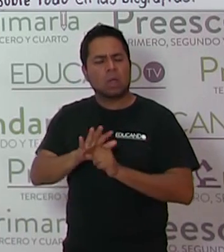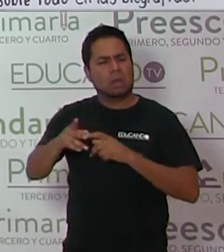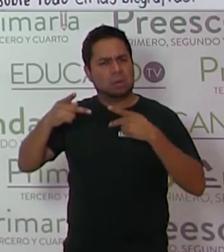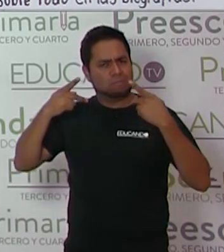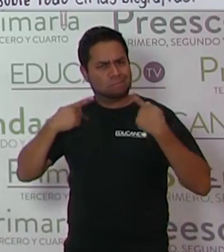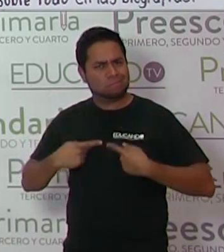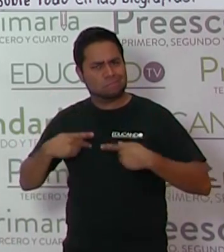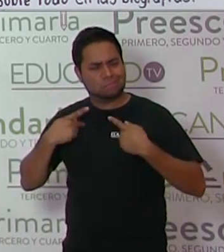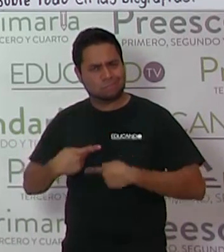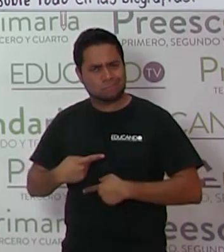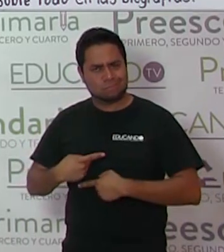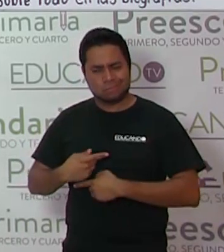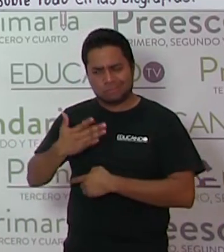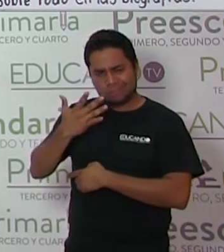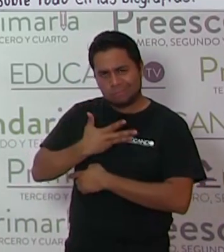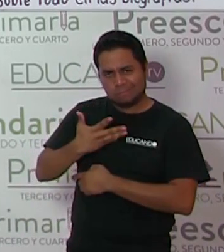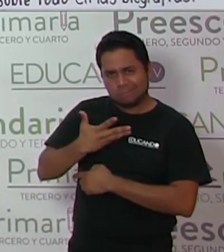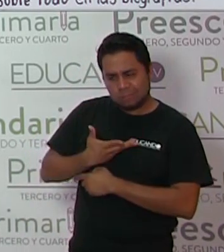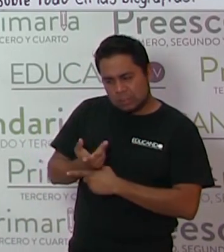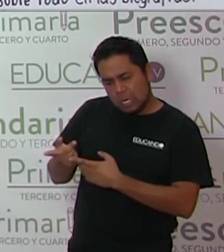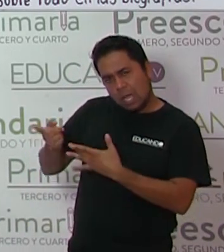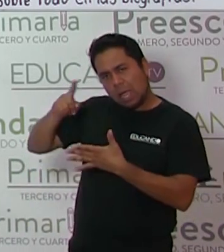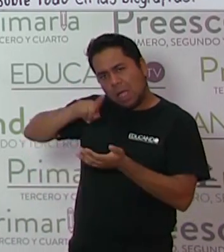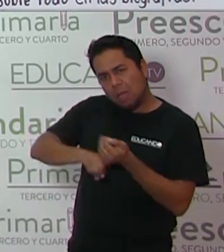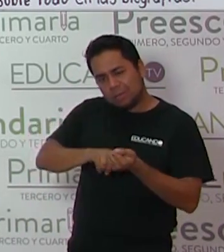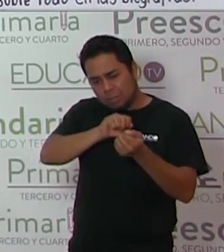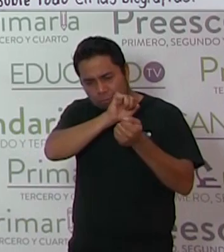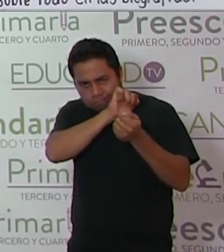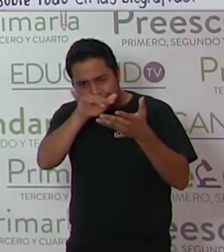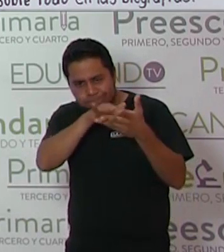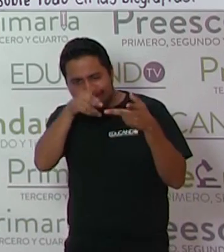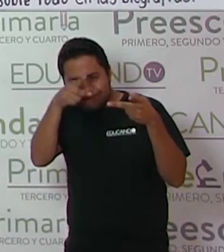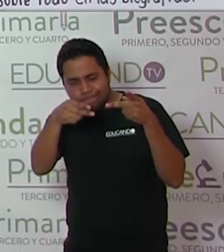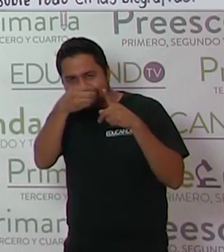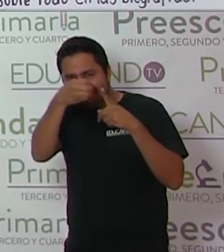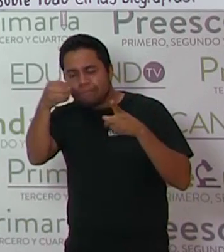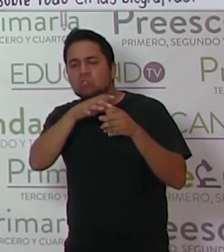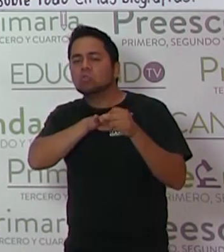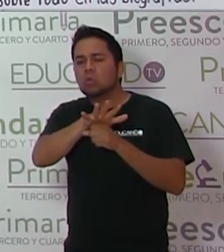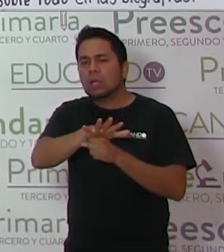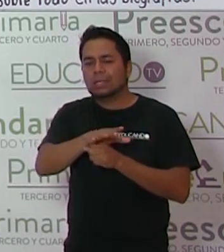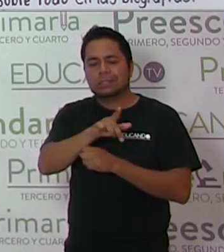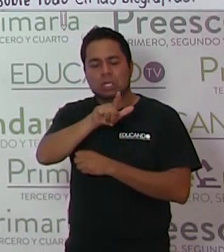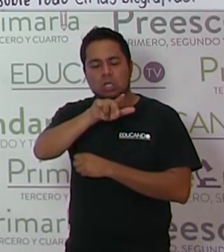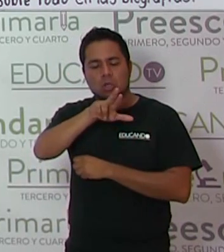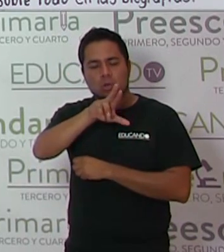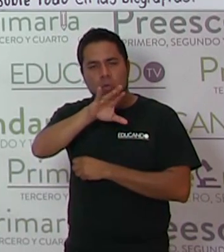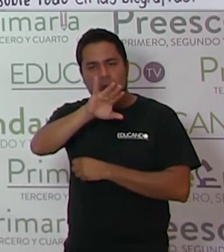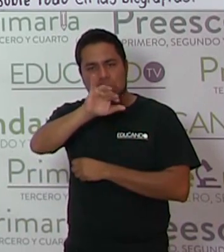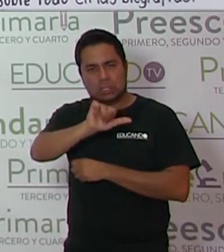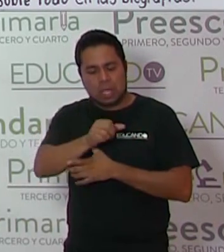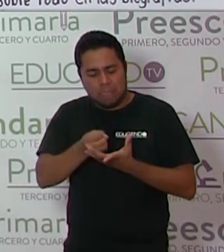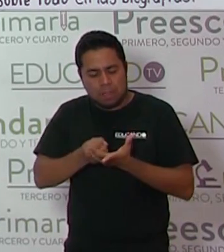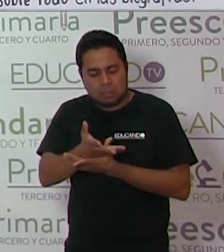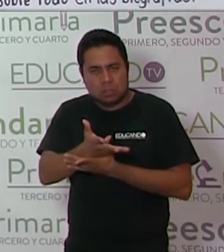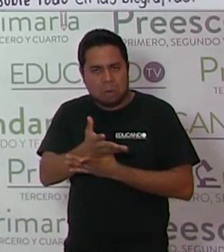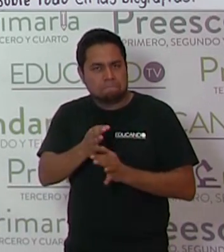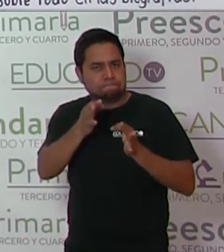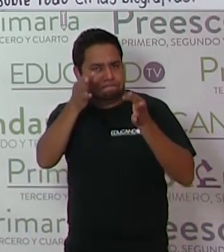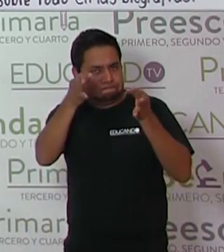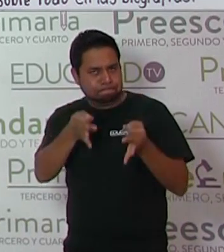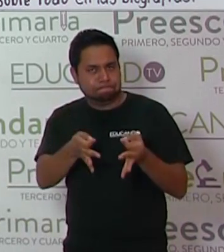persona gramatical vemos que está dentro de esta oración? Cuando dice Lucía nació